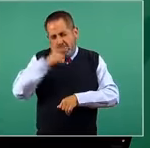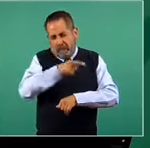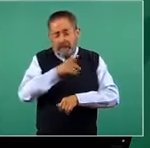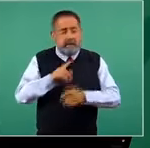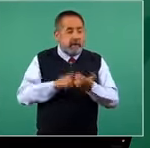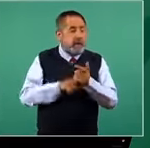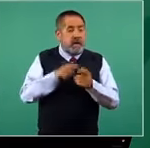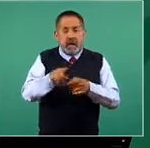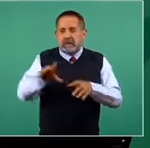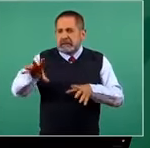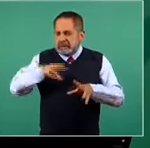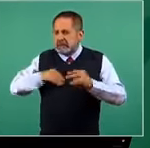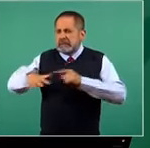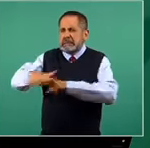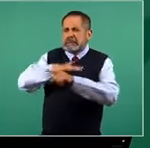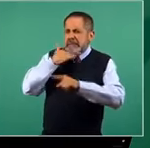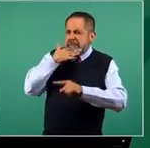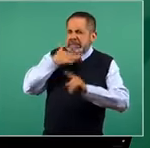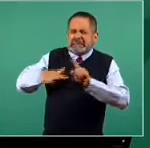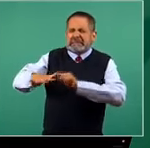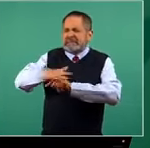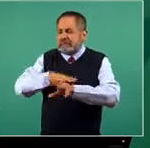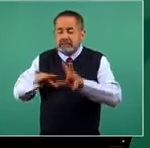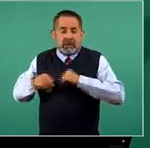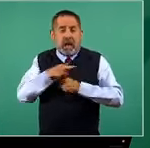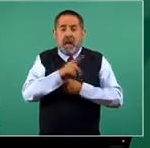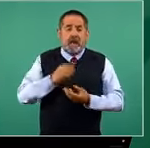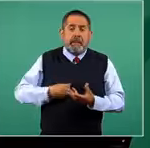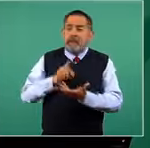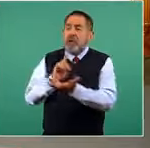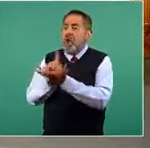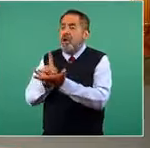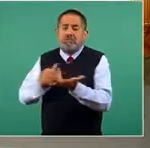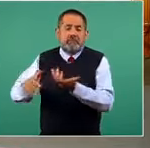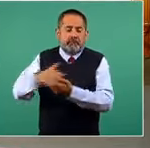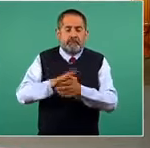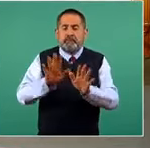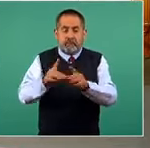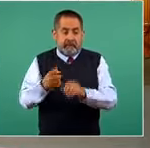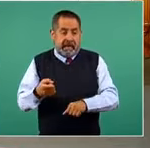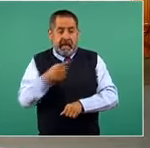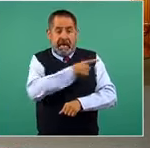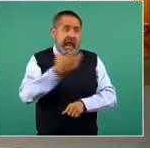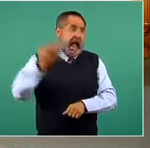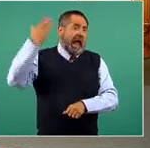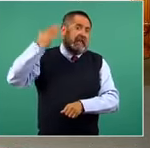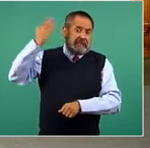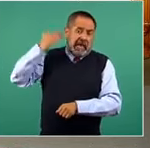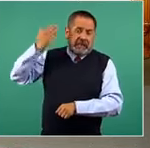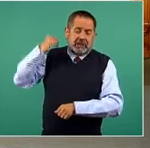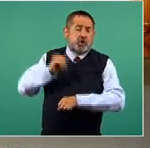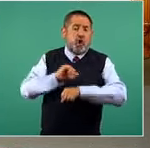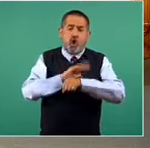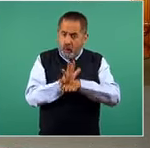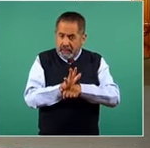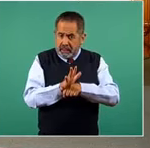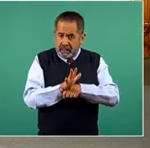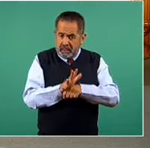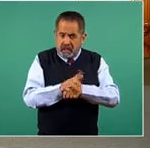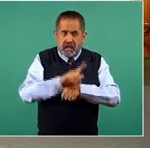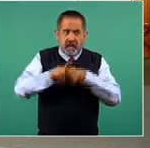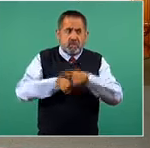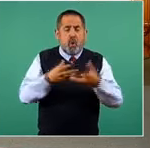de exposición ambiental que podrían estar precipitando eso. Tuvo COVID, pero hace meses, de modo que no tiene nada que